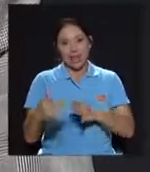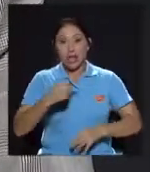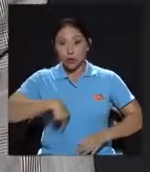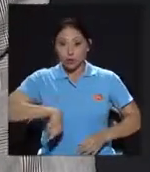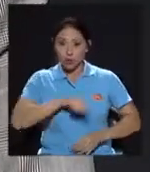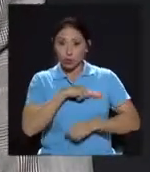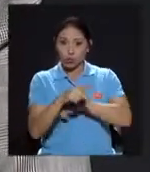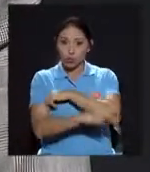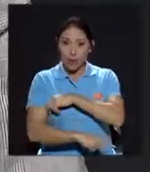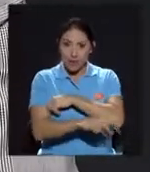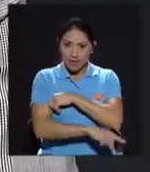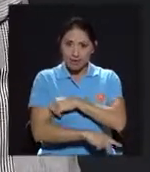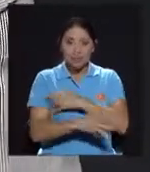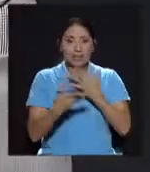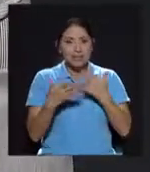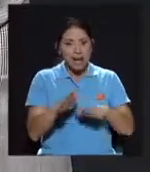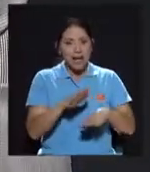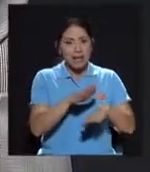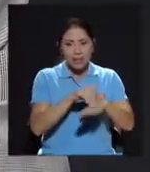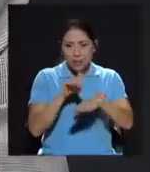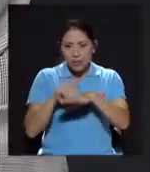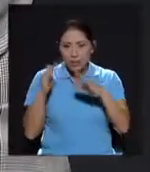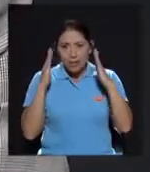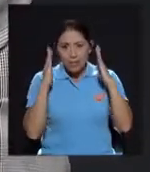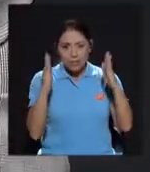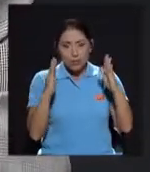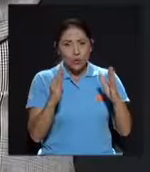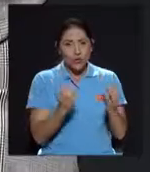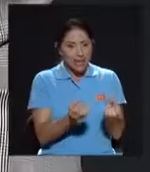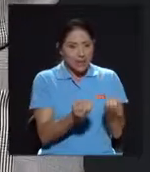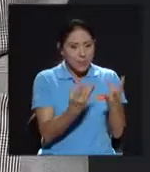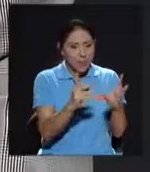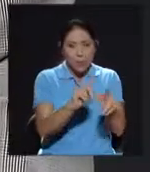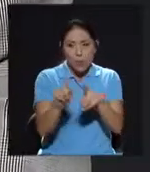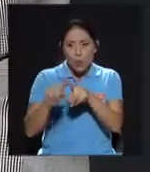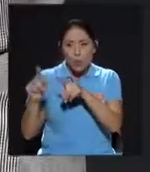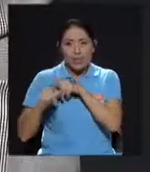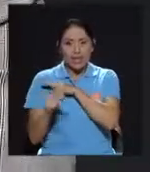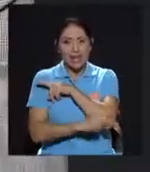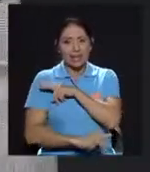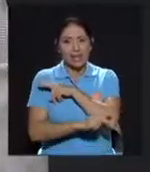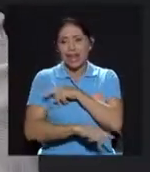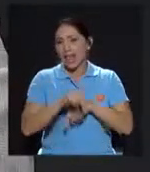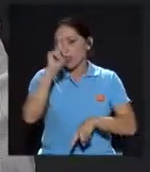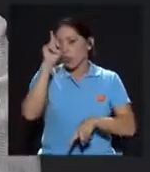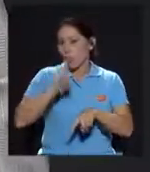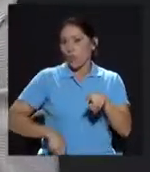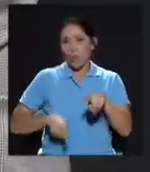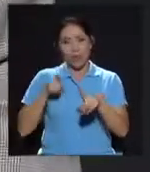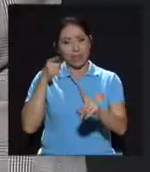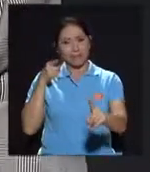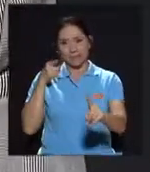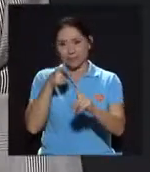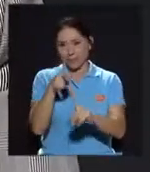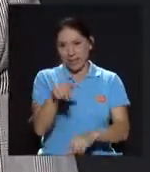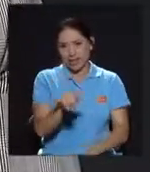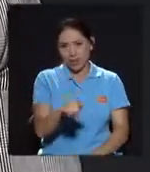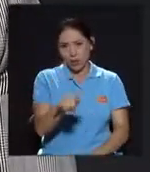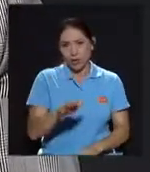habíamos venido llamando la atención de que la multilateralidad no puede operar bajo esa lógica porque